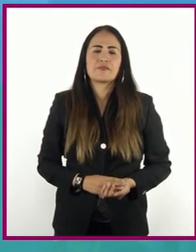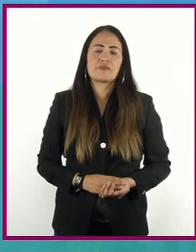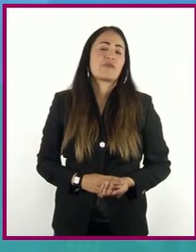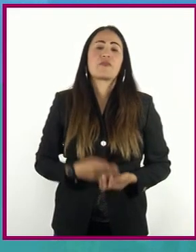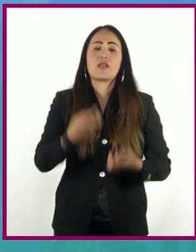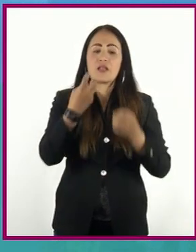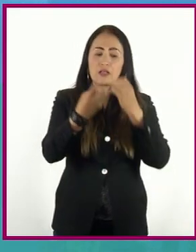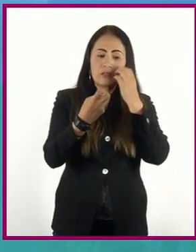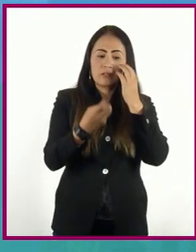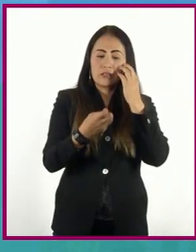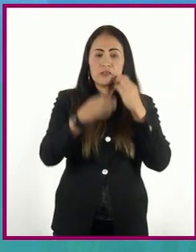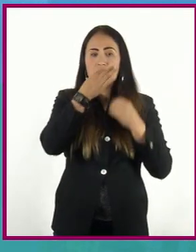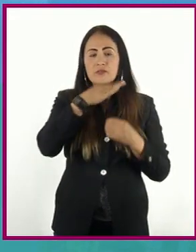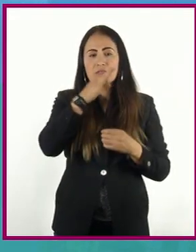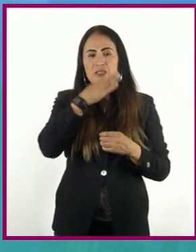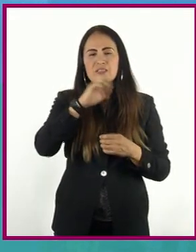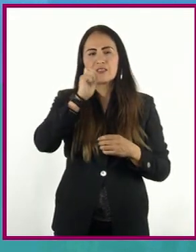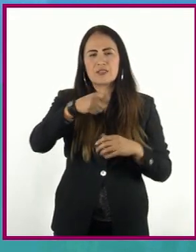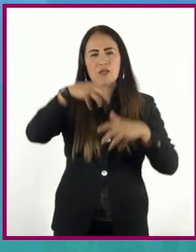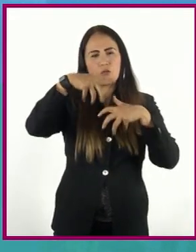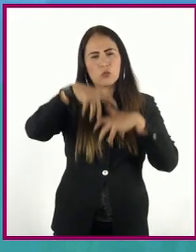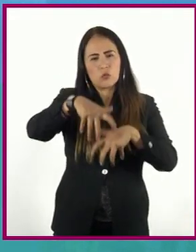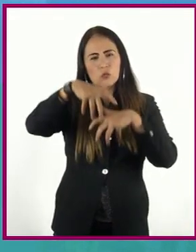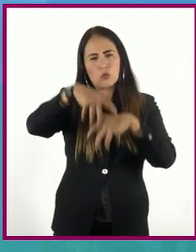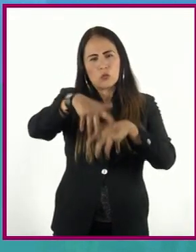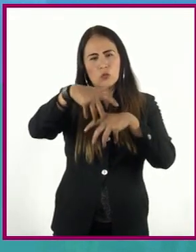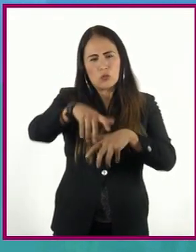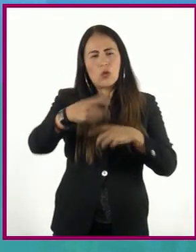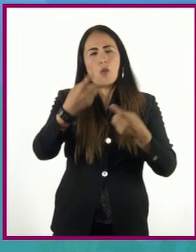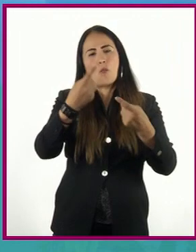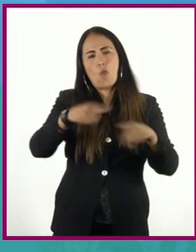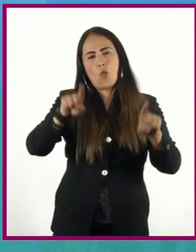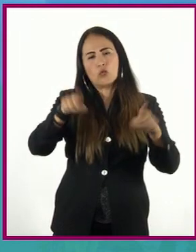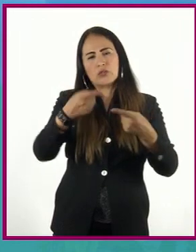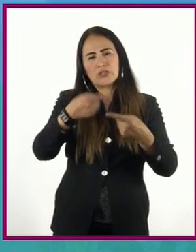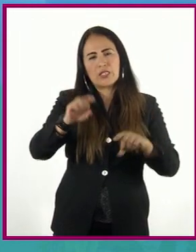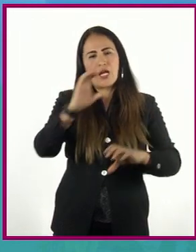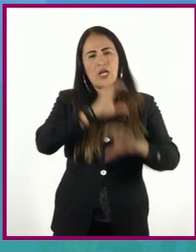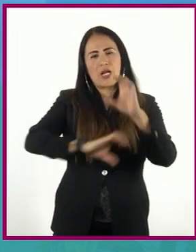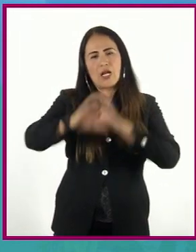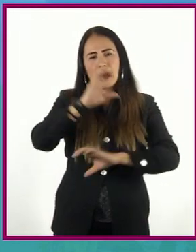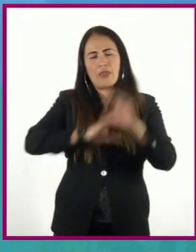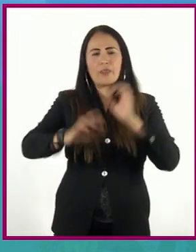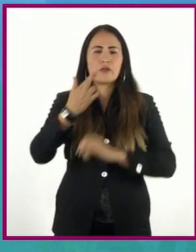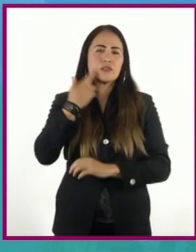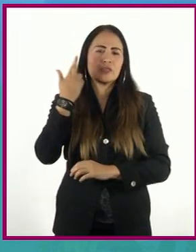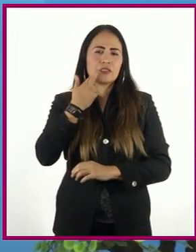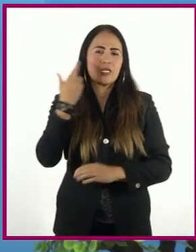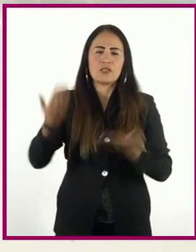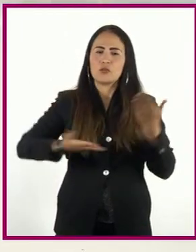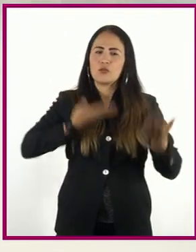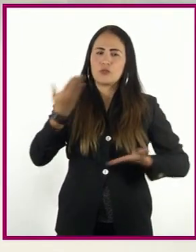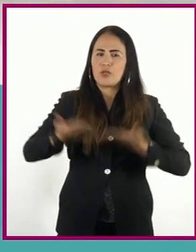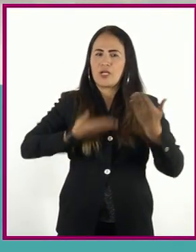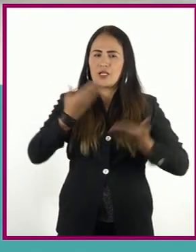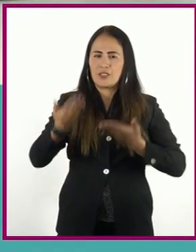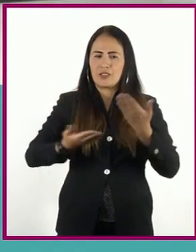celebraciones, destacan las procesiones, acompañadas de música, cantos, rezos y danzas.